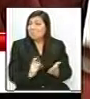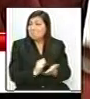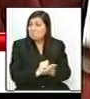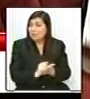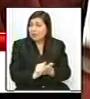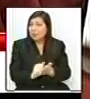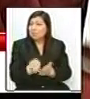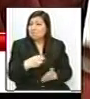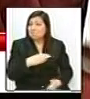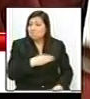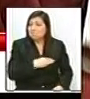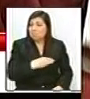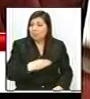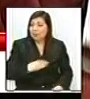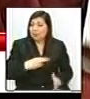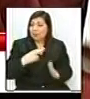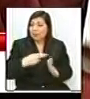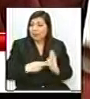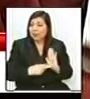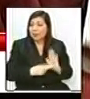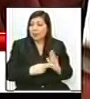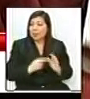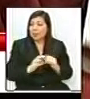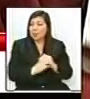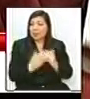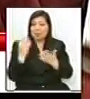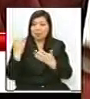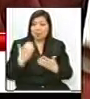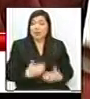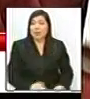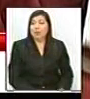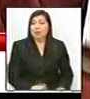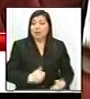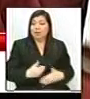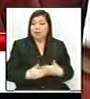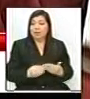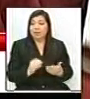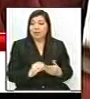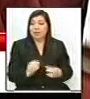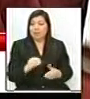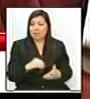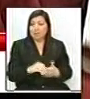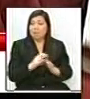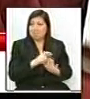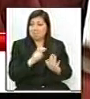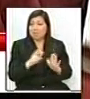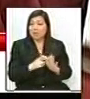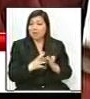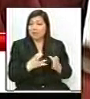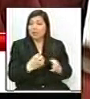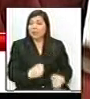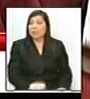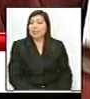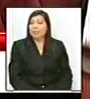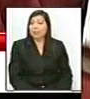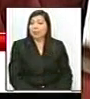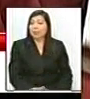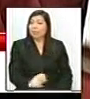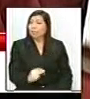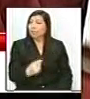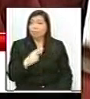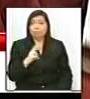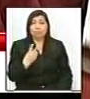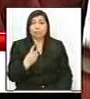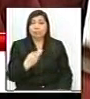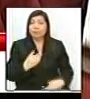su ministerio, la representación de Piura. Vamos avanzando y vamos culminando algunos proyectos y quisiéramos que no se descuide,